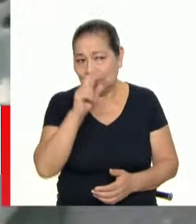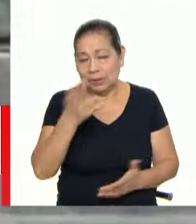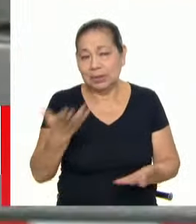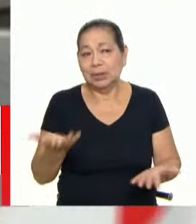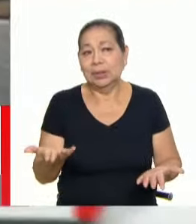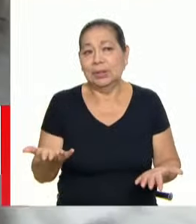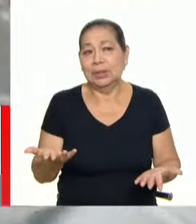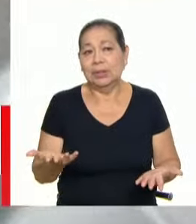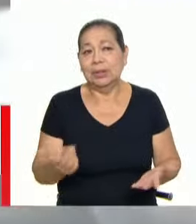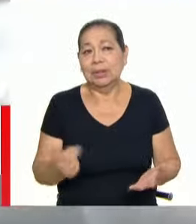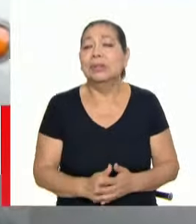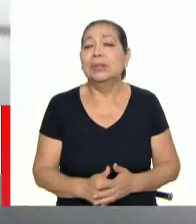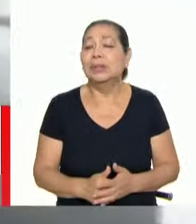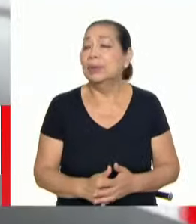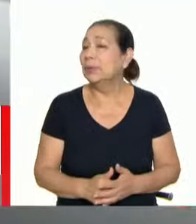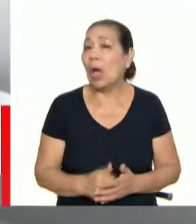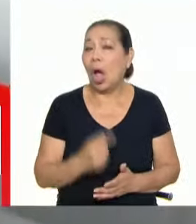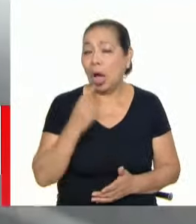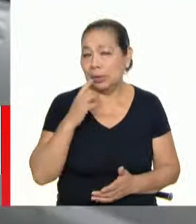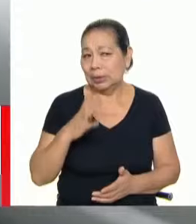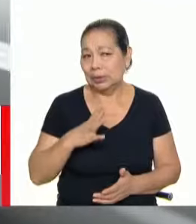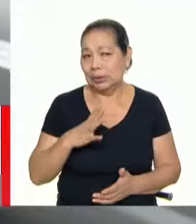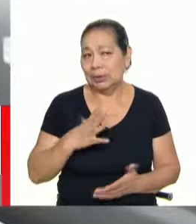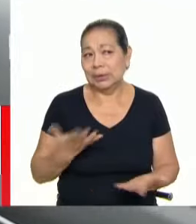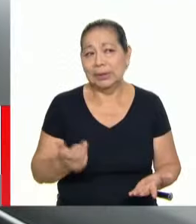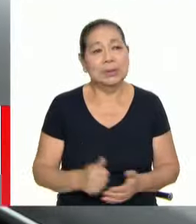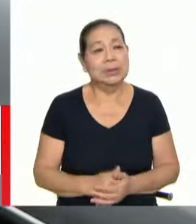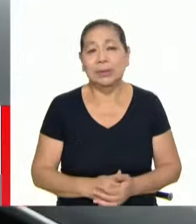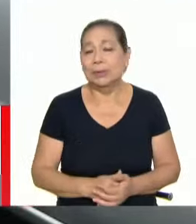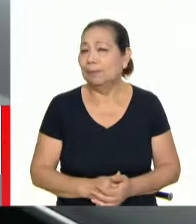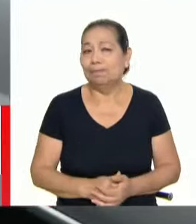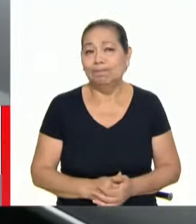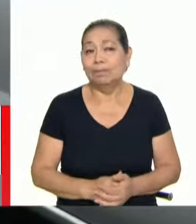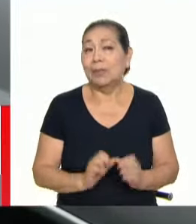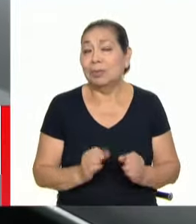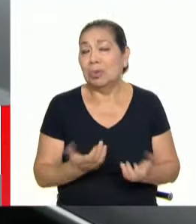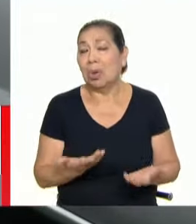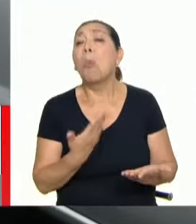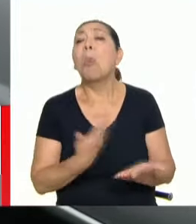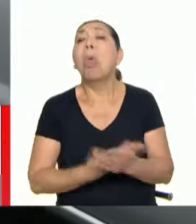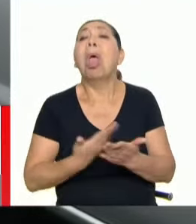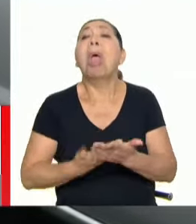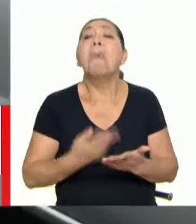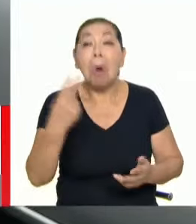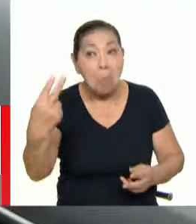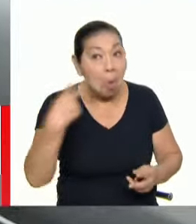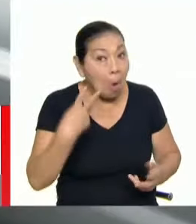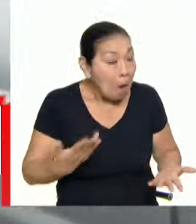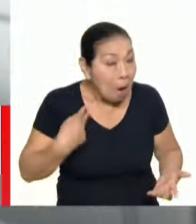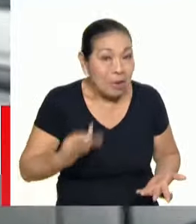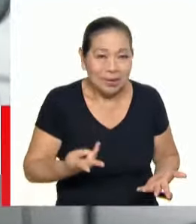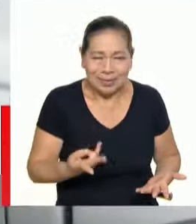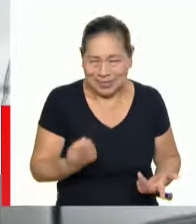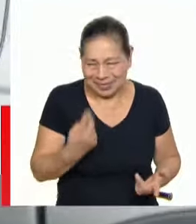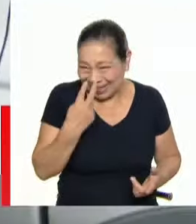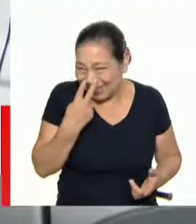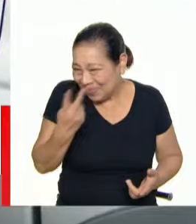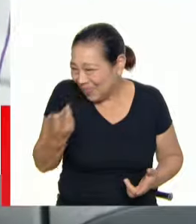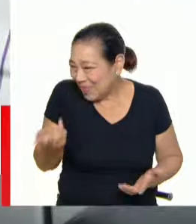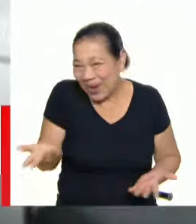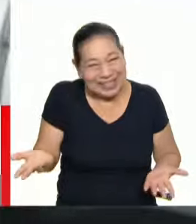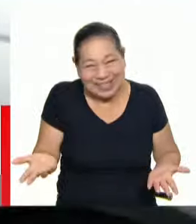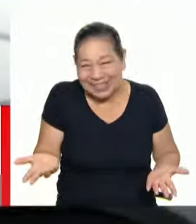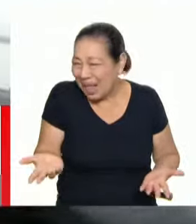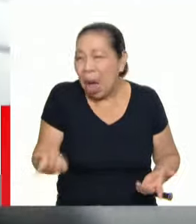que habría tenido. El caballero señalaba que si es que hay evidencia, que lo han visto, pero su propia actitud lo